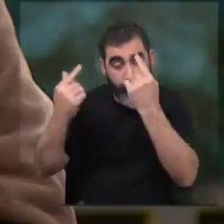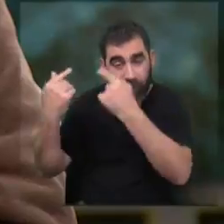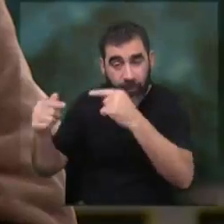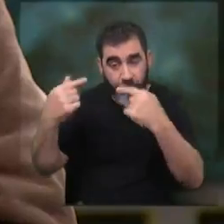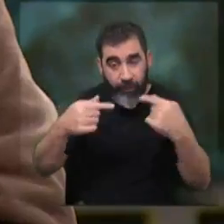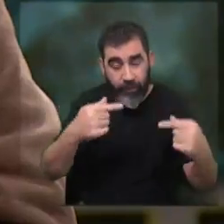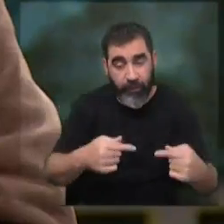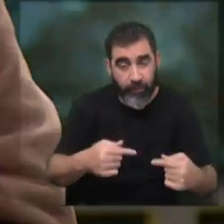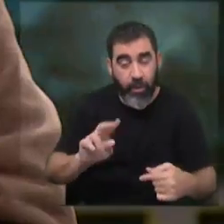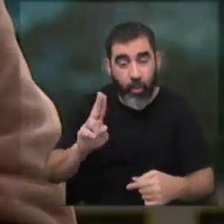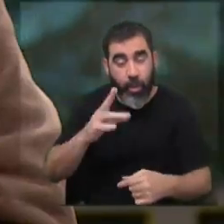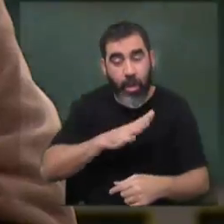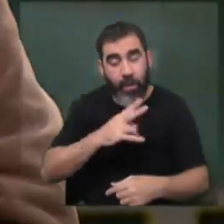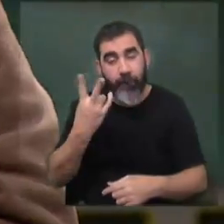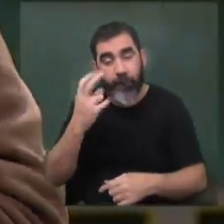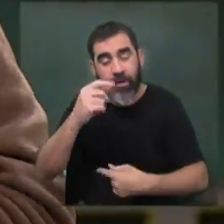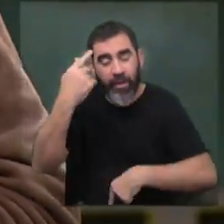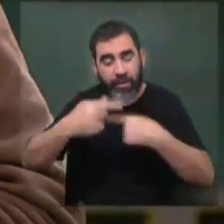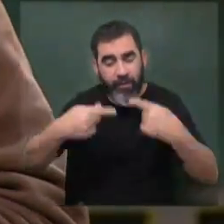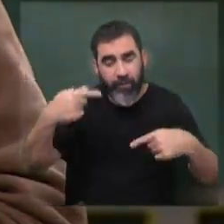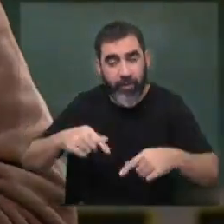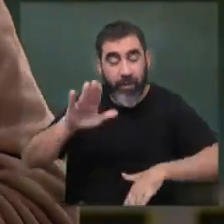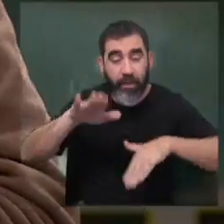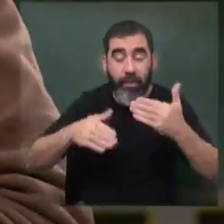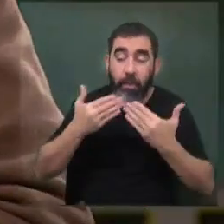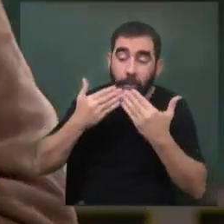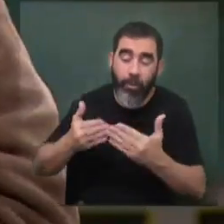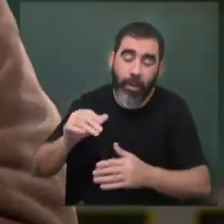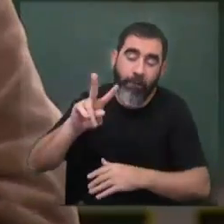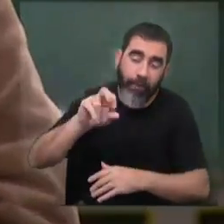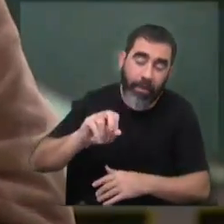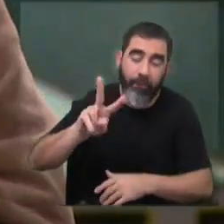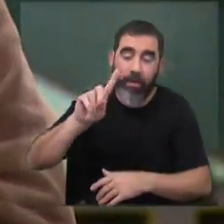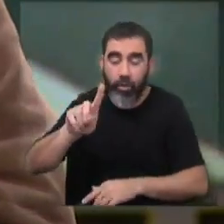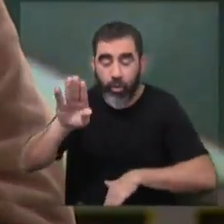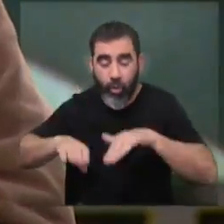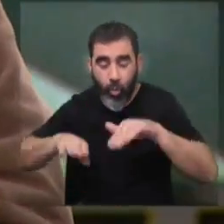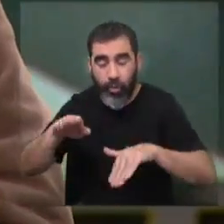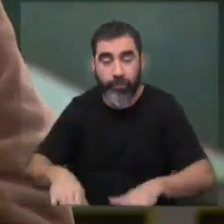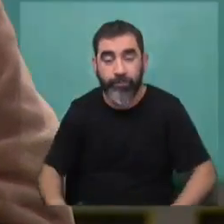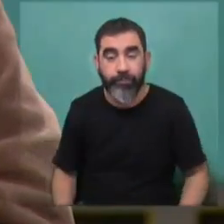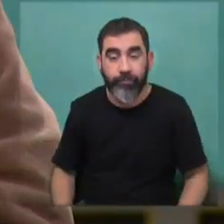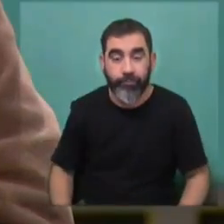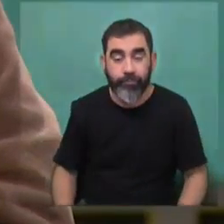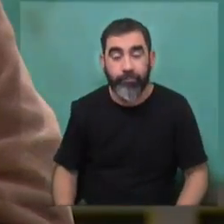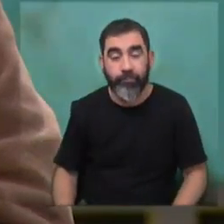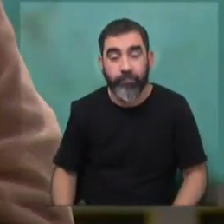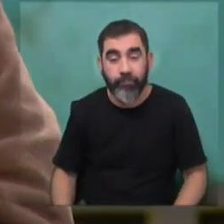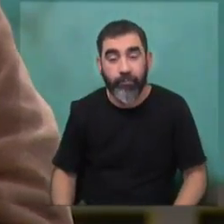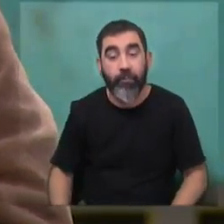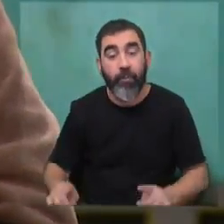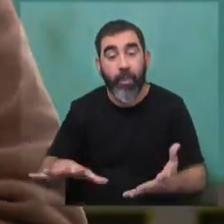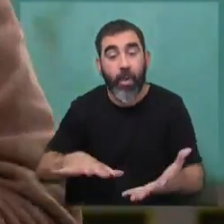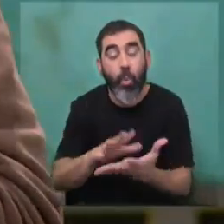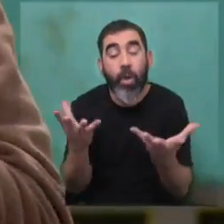No, en Uruguay tenemos como 20 especies, depende a qué le preguntemos, 20, 21. Y bueno, predominan en lugares de